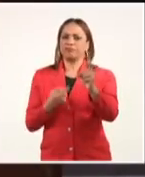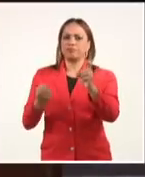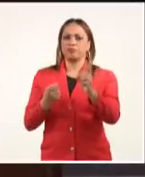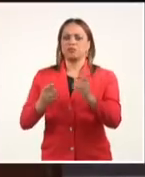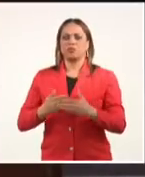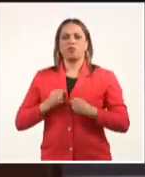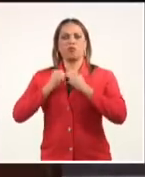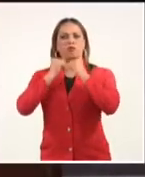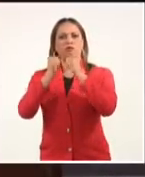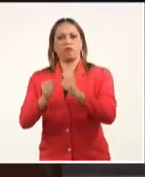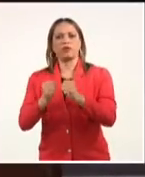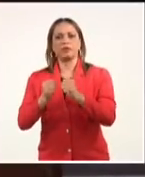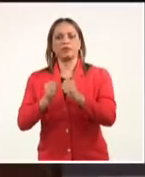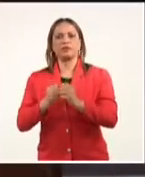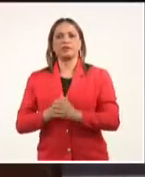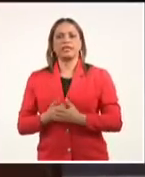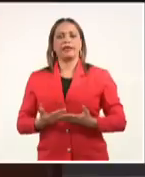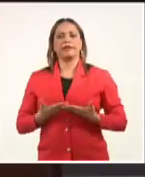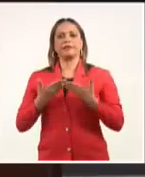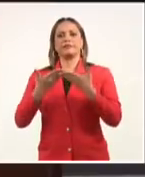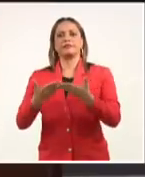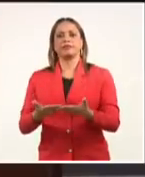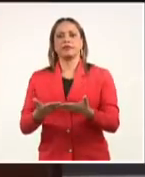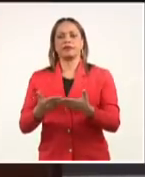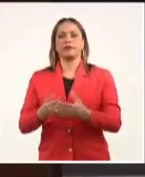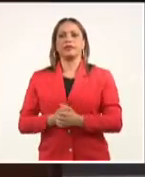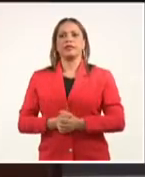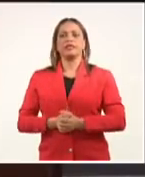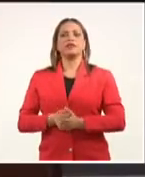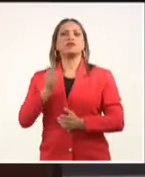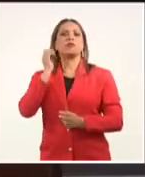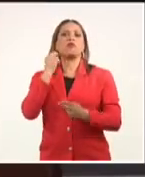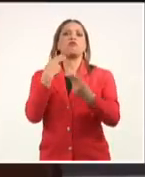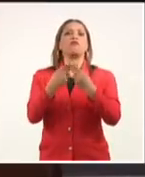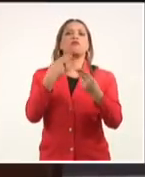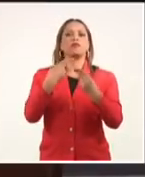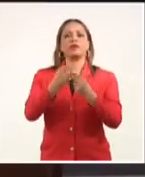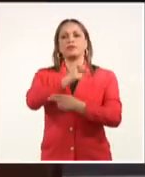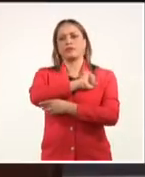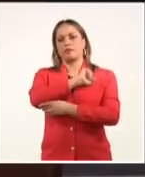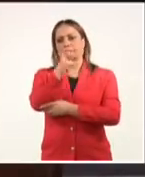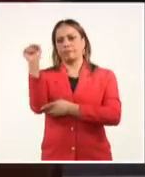optimismo e inclaudicable fe en la victoria.